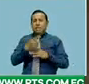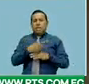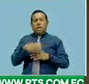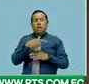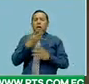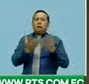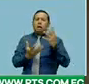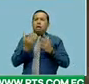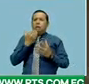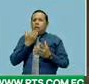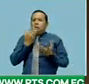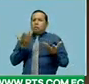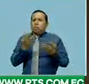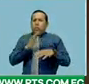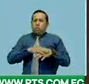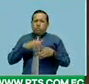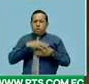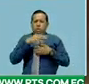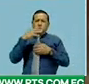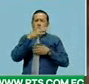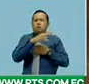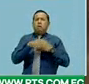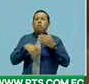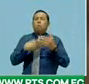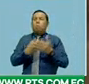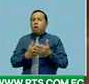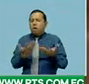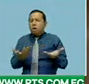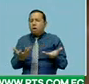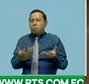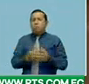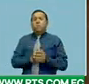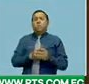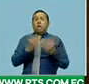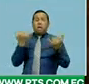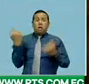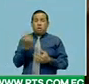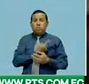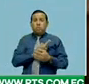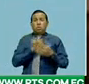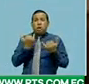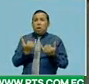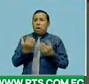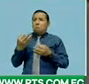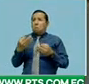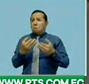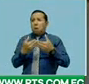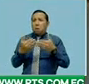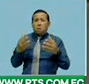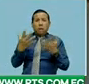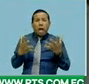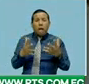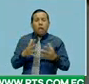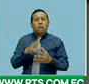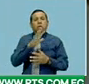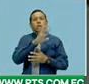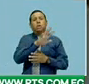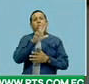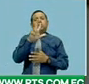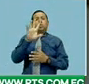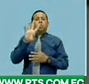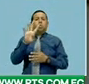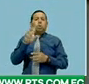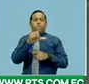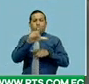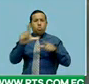podrían cambiar por la situación del COVID-19, lo que representa una pérdida en la ocupación hotelera. 534